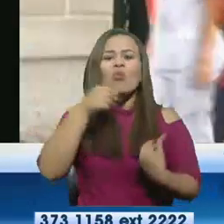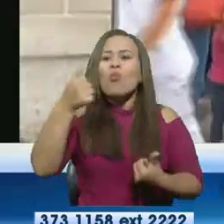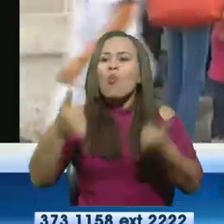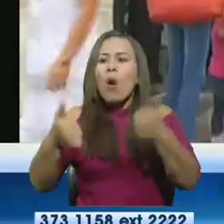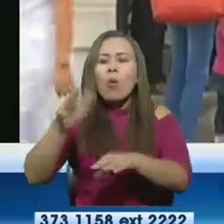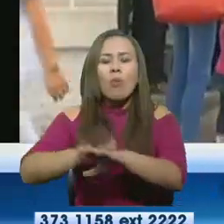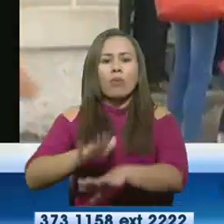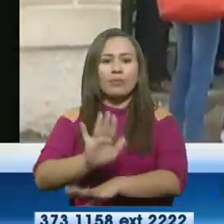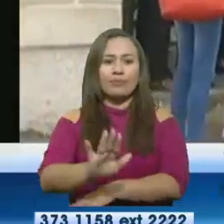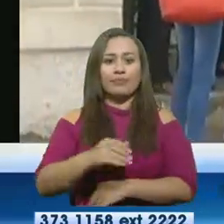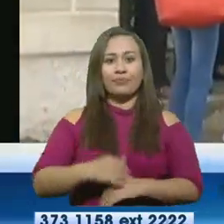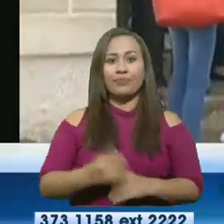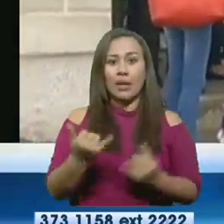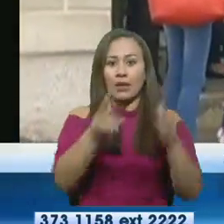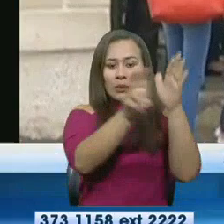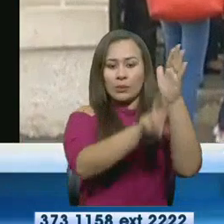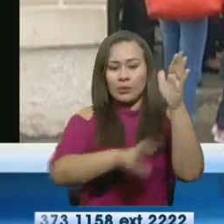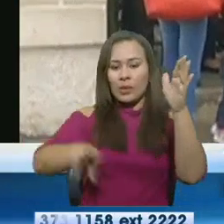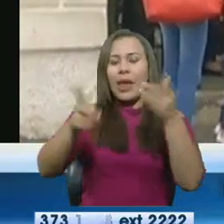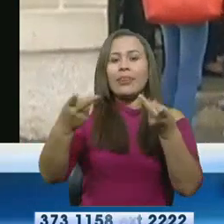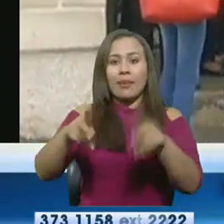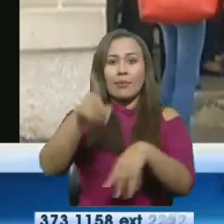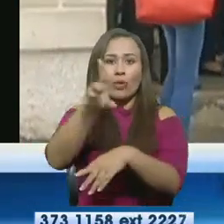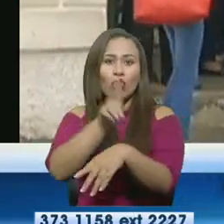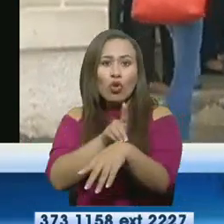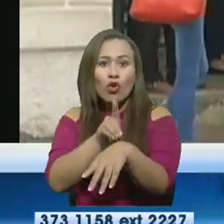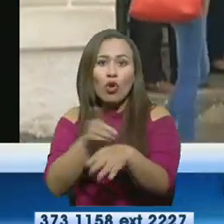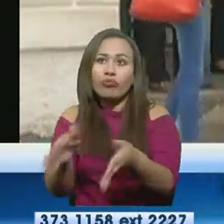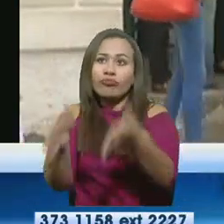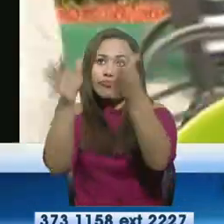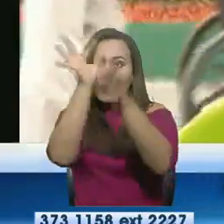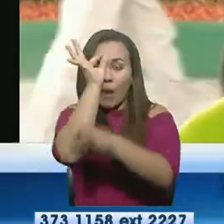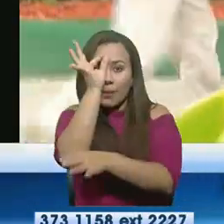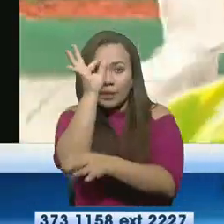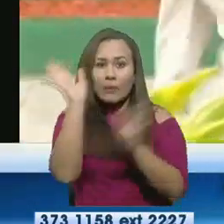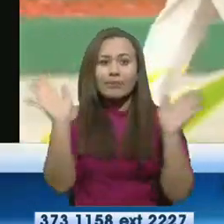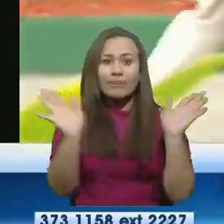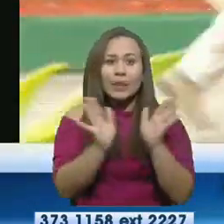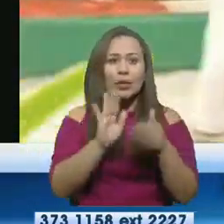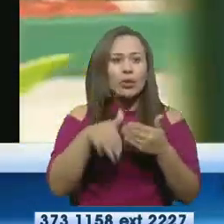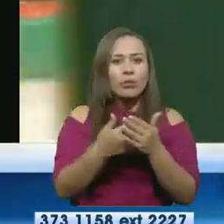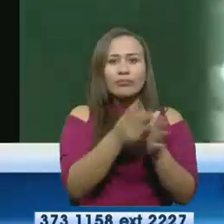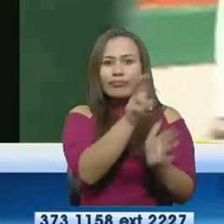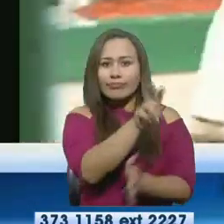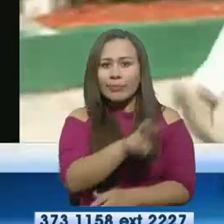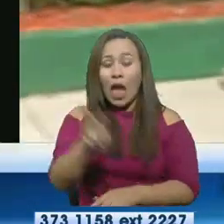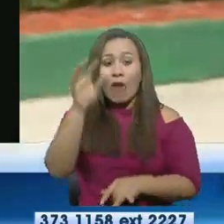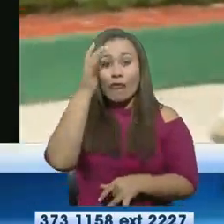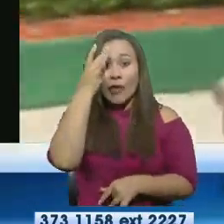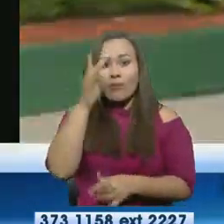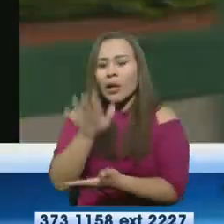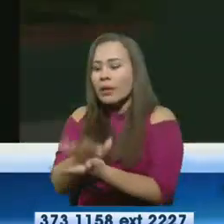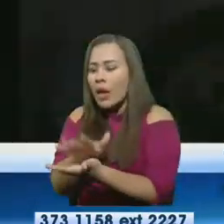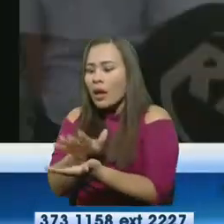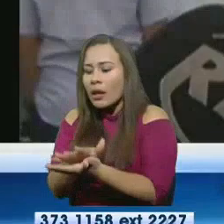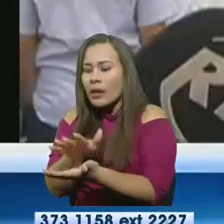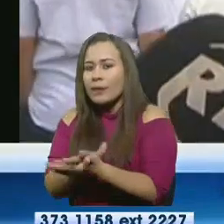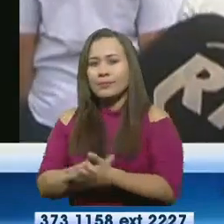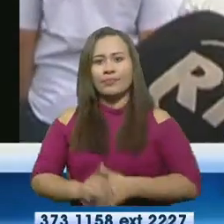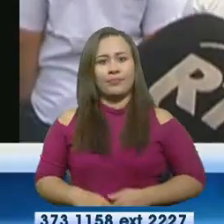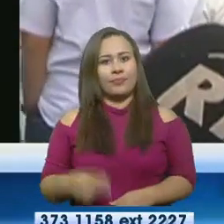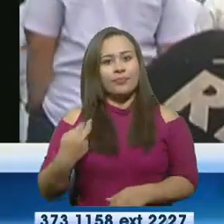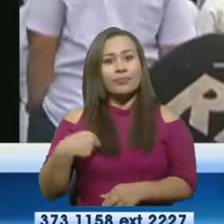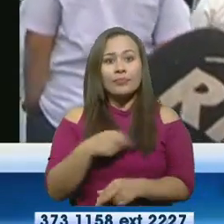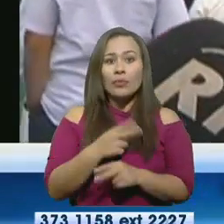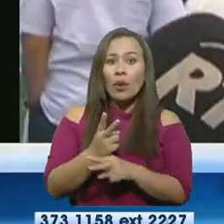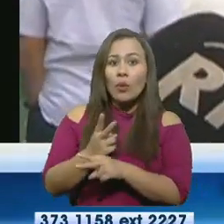Las evacuaciones se extendieron a los dispensarios de salud, donde los pacientes procuraban guardar la calma. Por